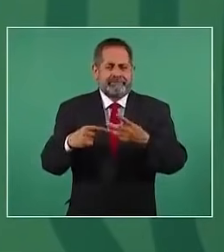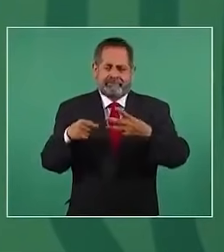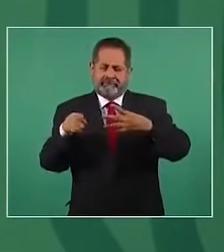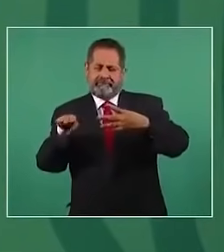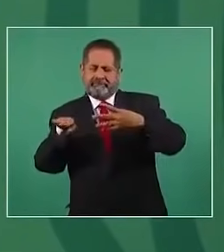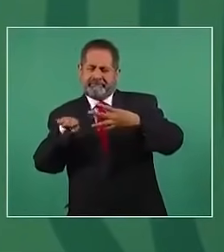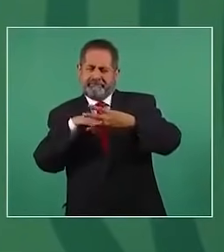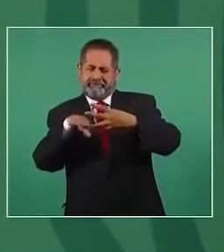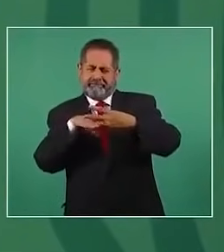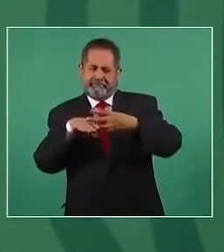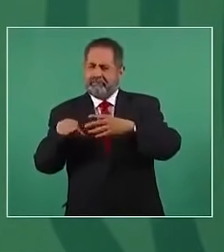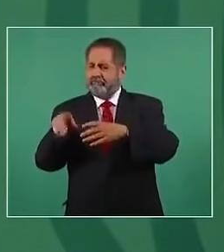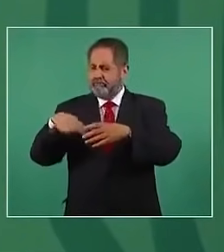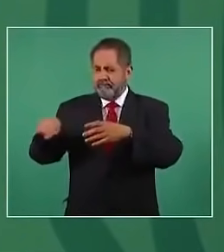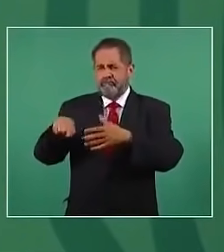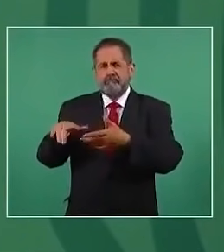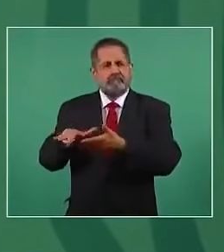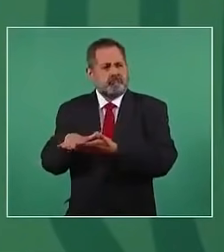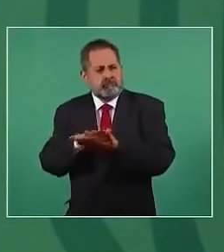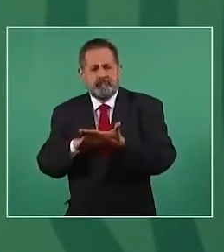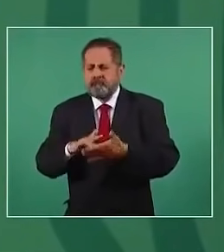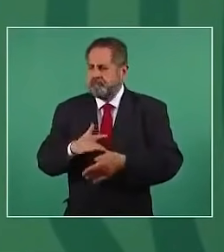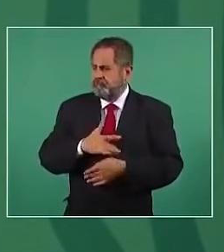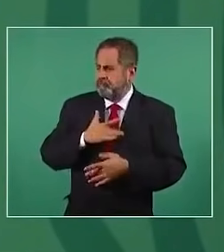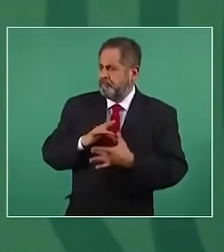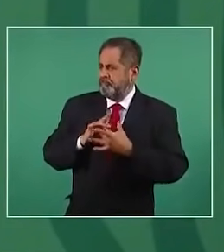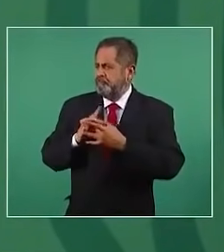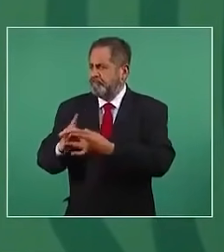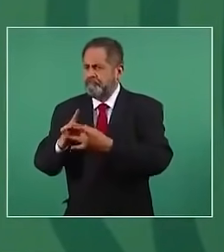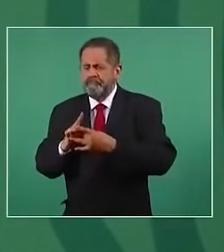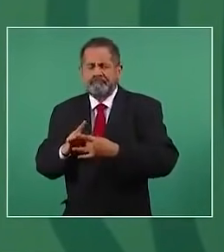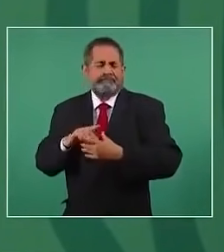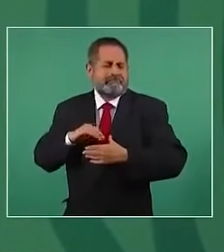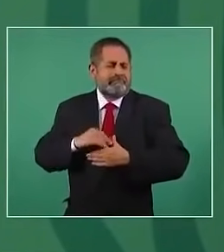más humana más fraterna